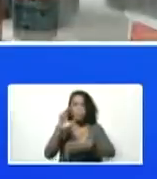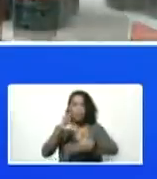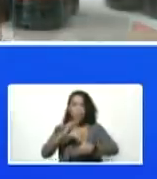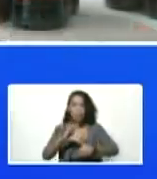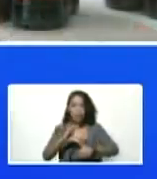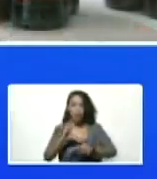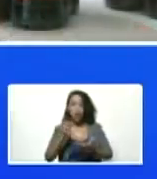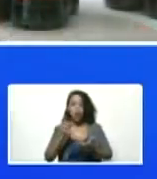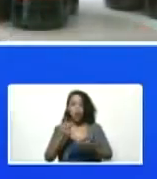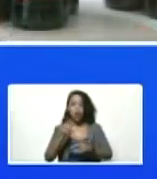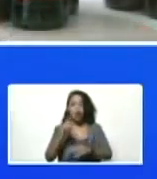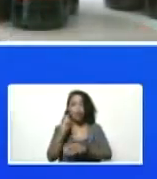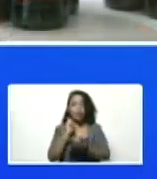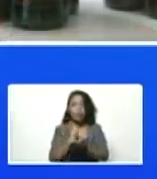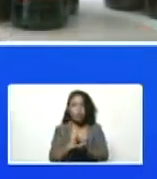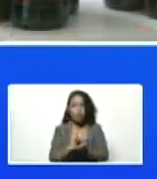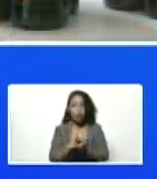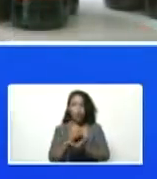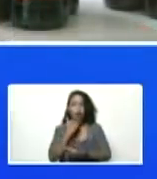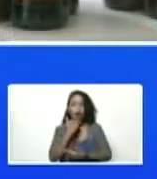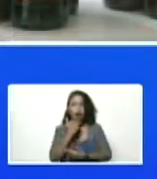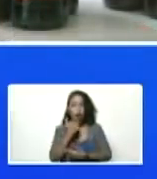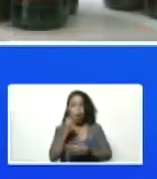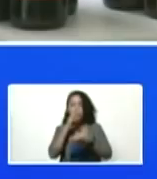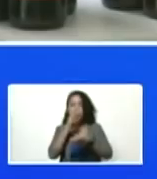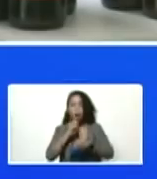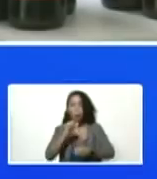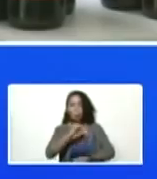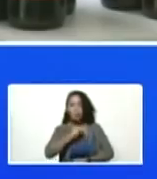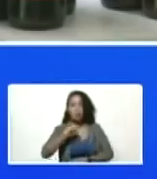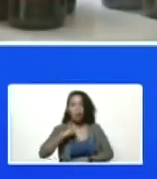vas al Banco del Tesoro, vas a algún banco privado